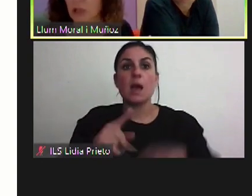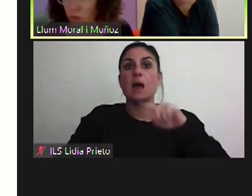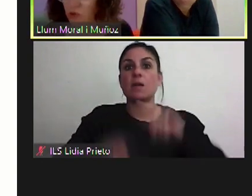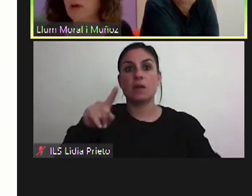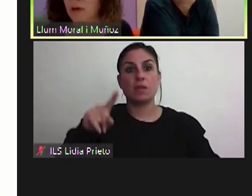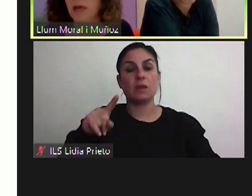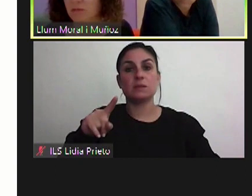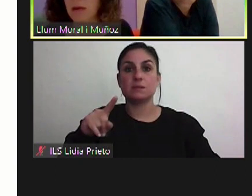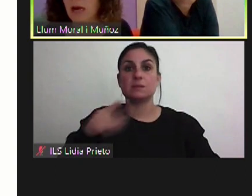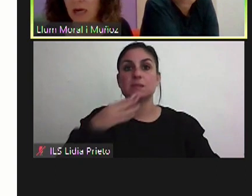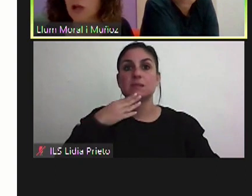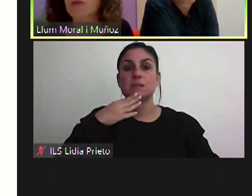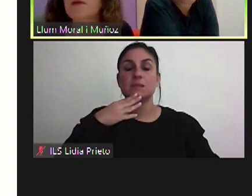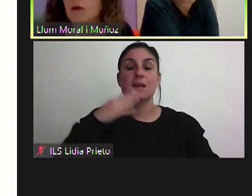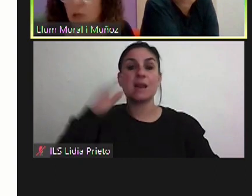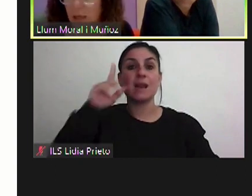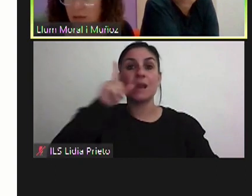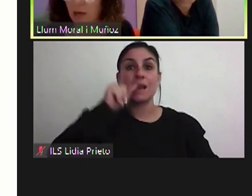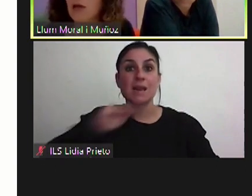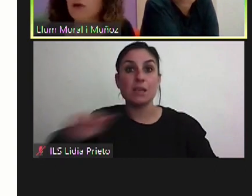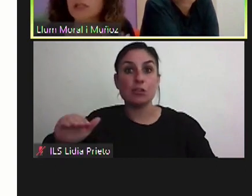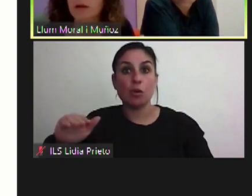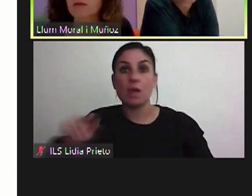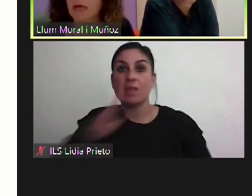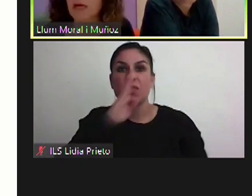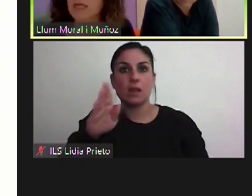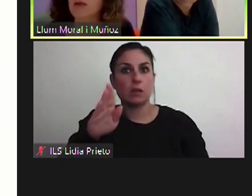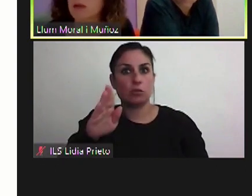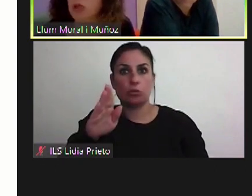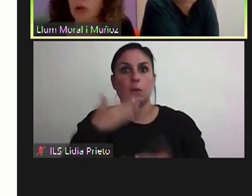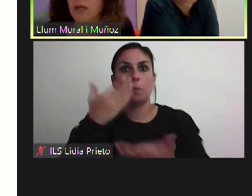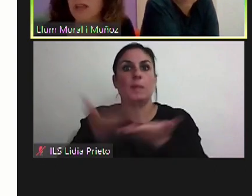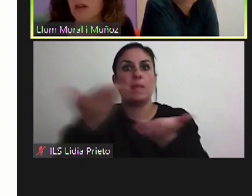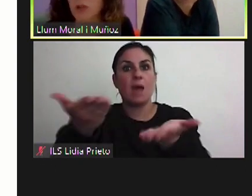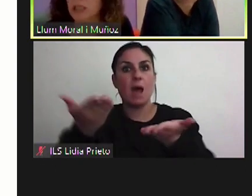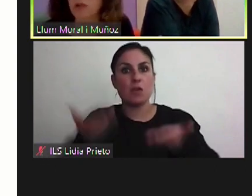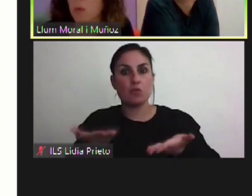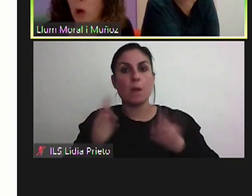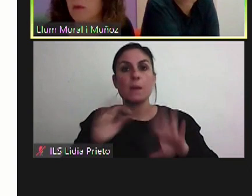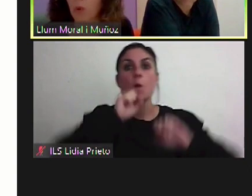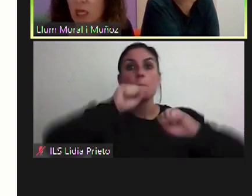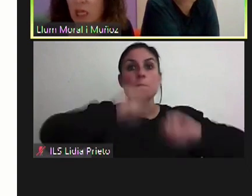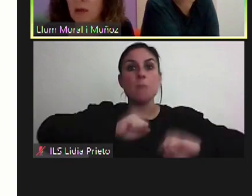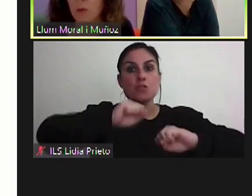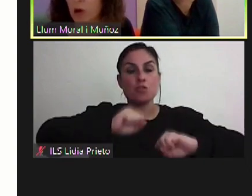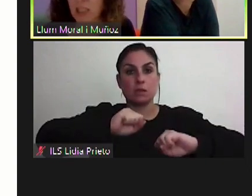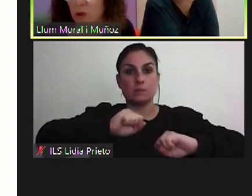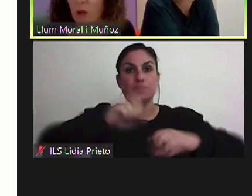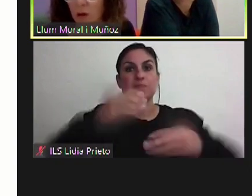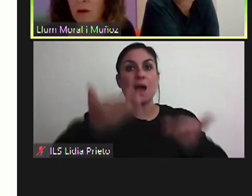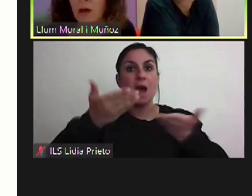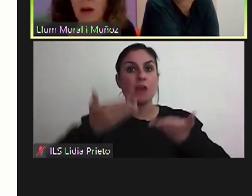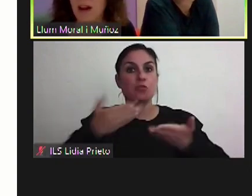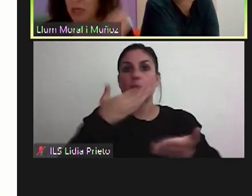de niños no tenemos. El niño te pediría ayuda. La gente pedimos ayuda y como sentimos a lo mejor esta vergüenza por